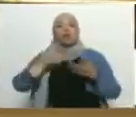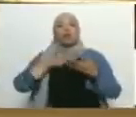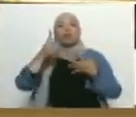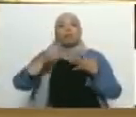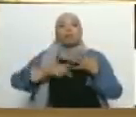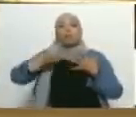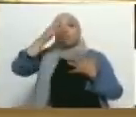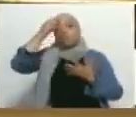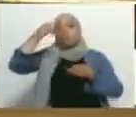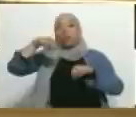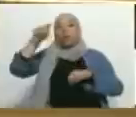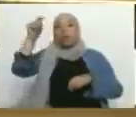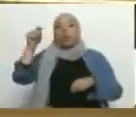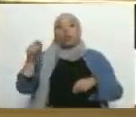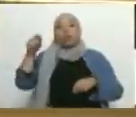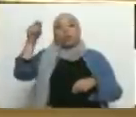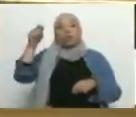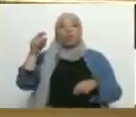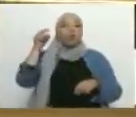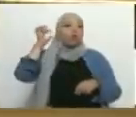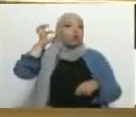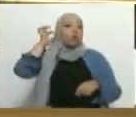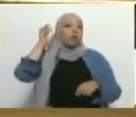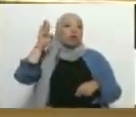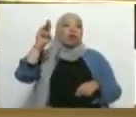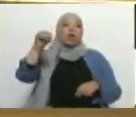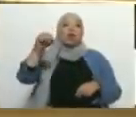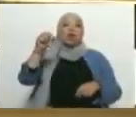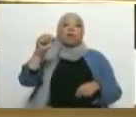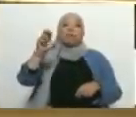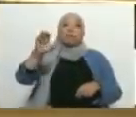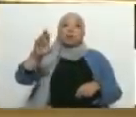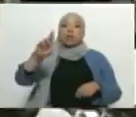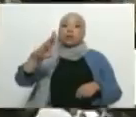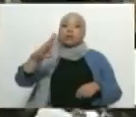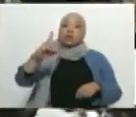acuerdo a la diputada Mercedes Sánchez.